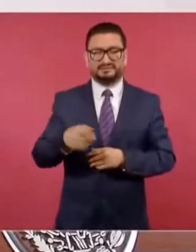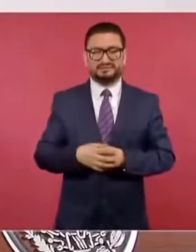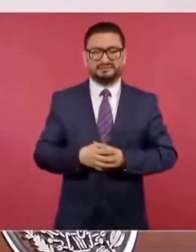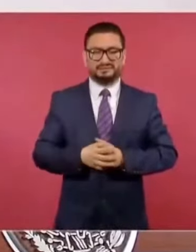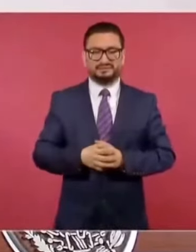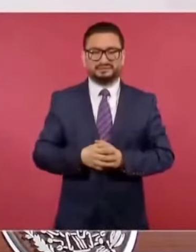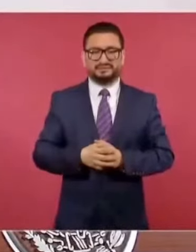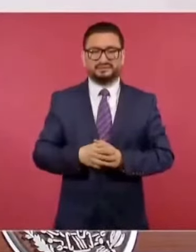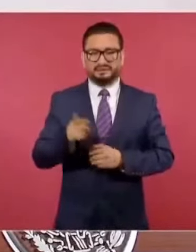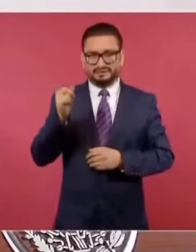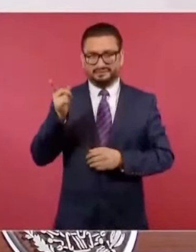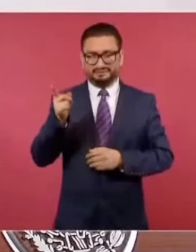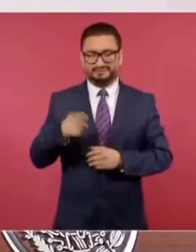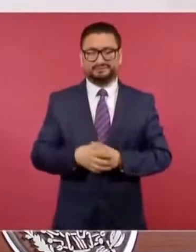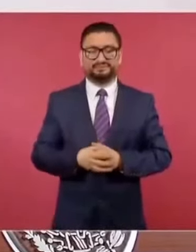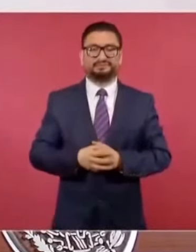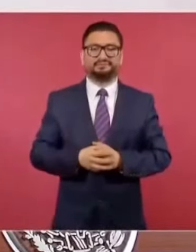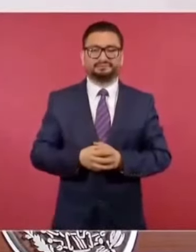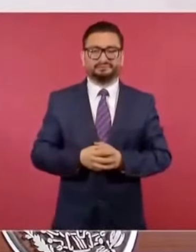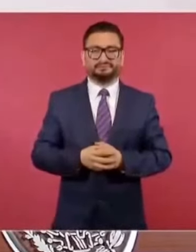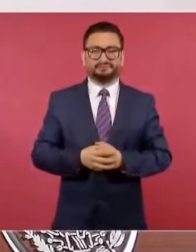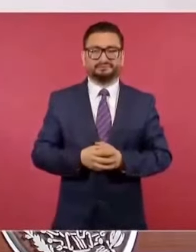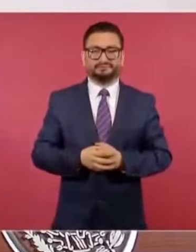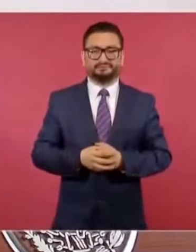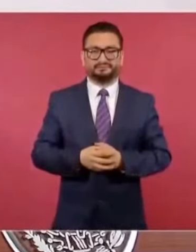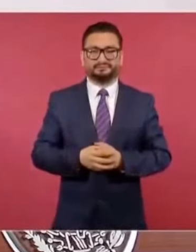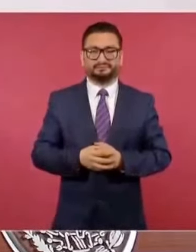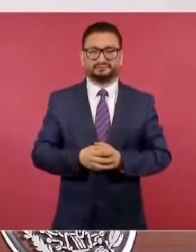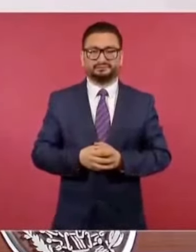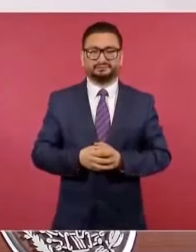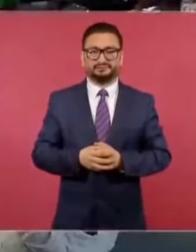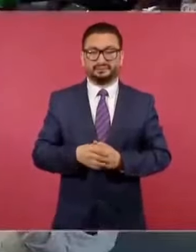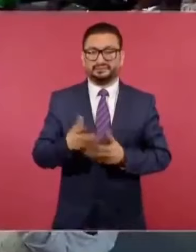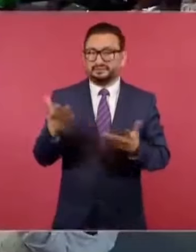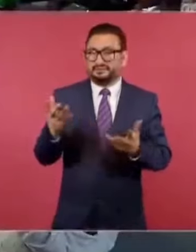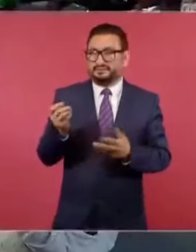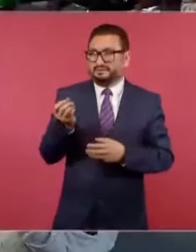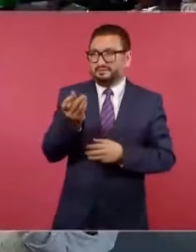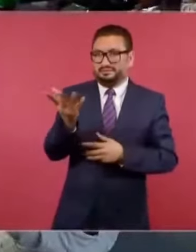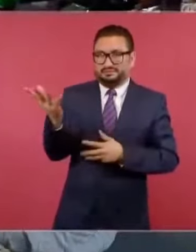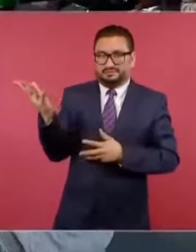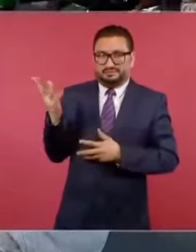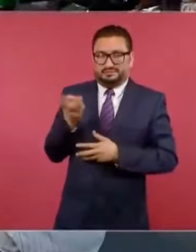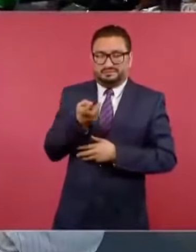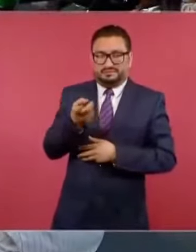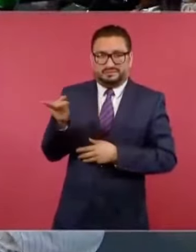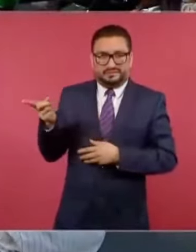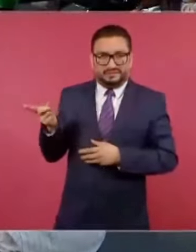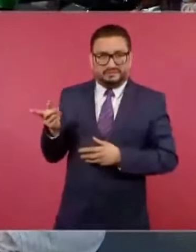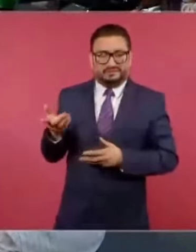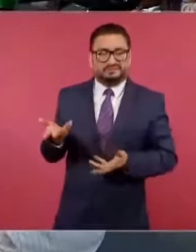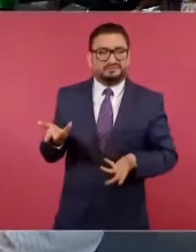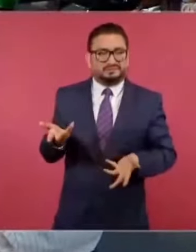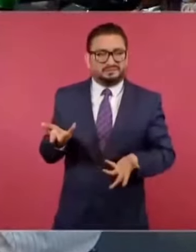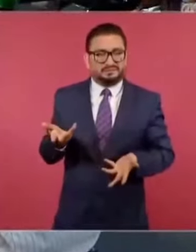Sí, ese. Ese. Esos están, pero